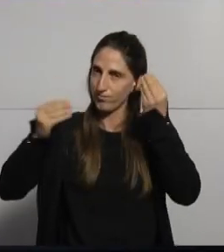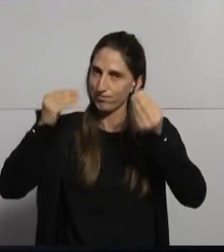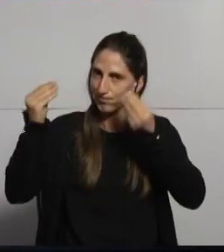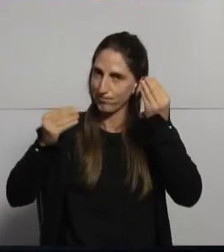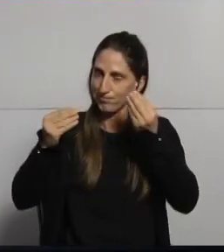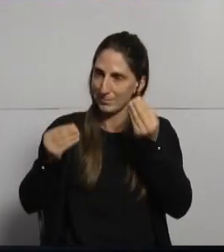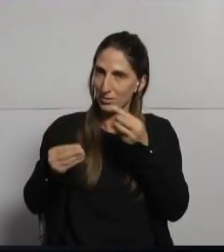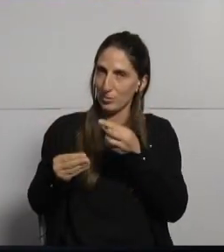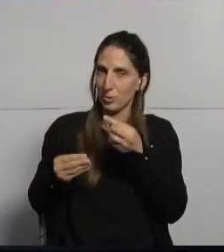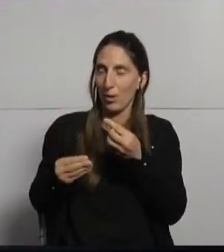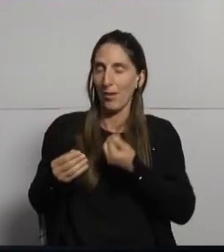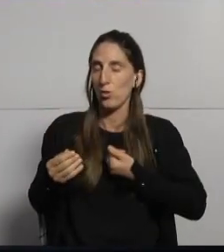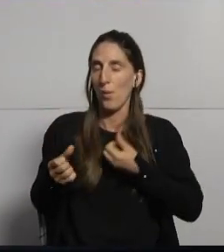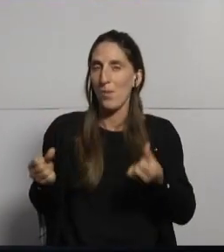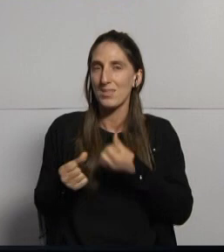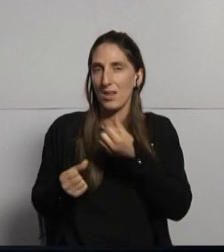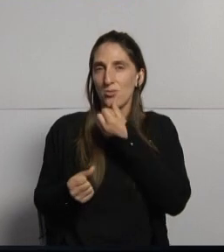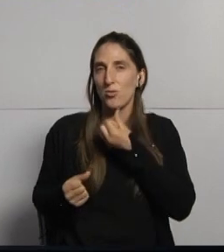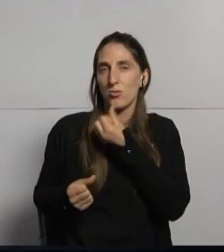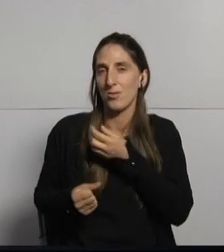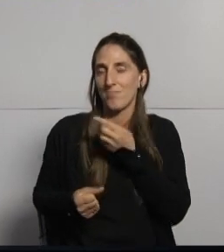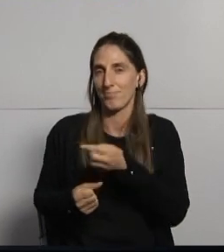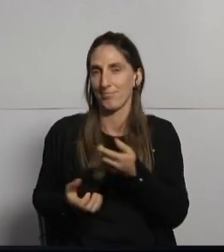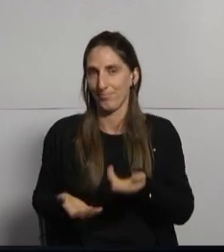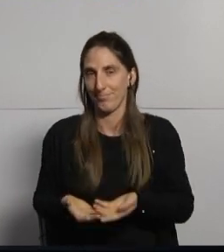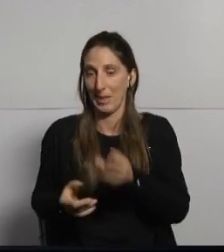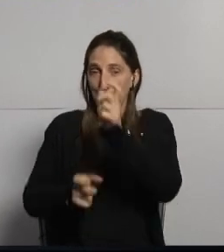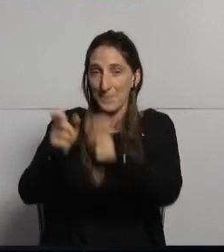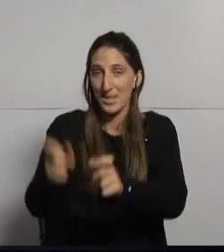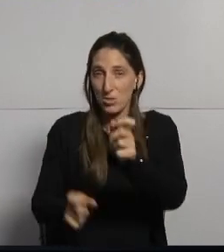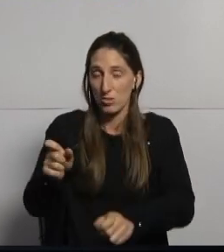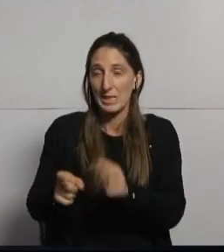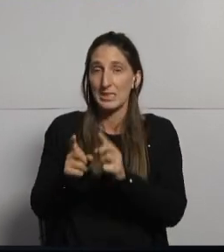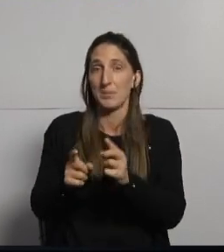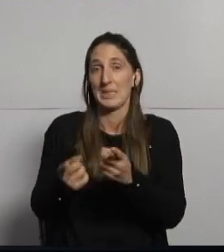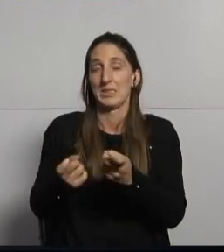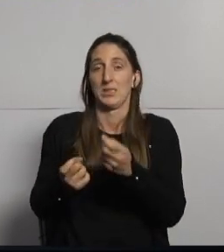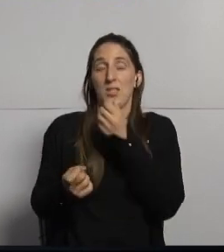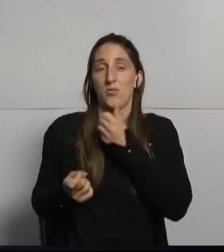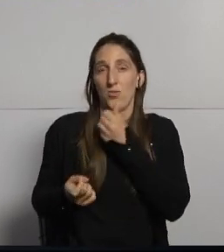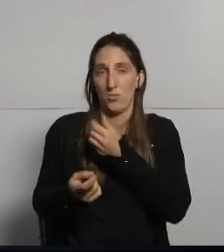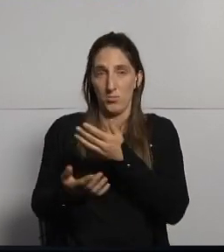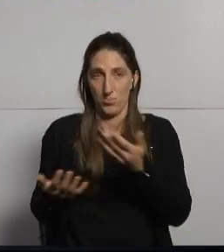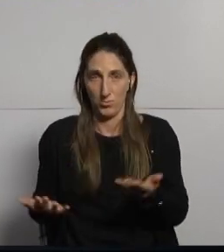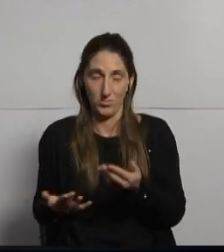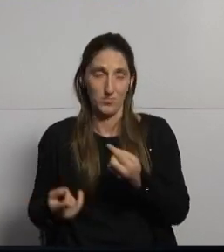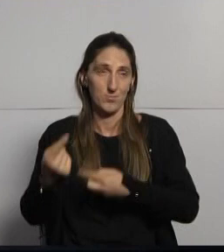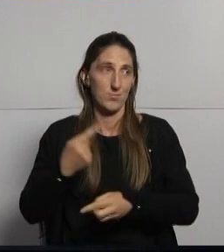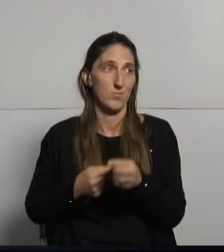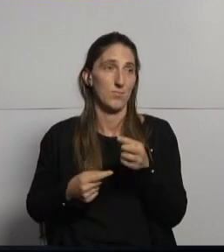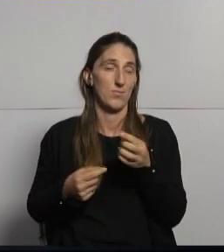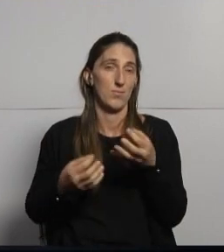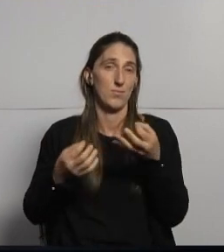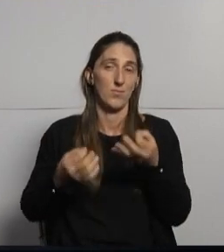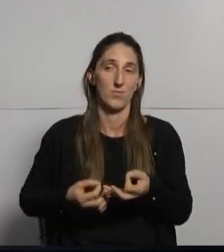adherir a estas soluciones, en el entendido de que los ciudadanos también empiezan a demandarlo. Entonces, bueno, algo bien concreto